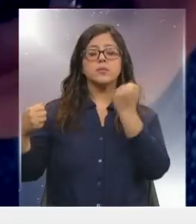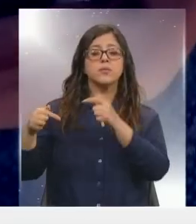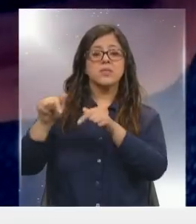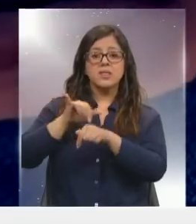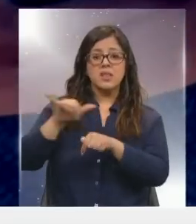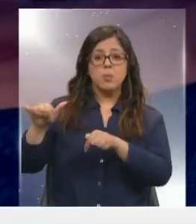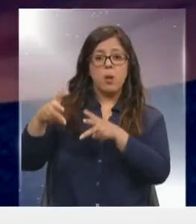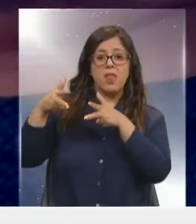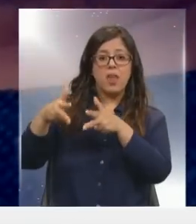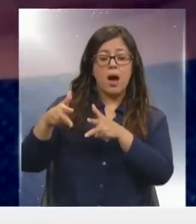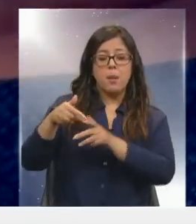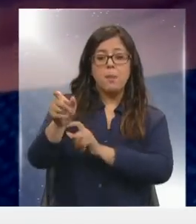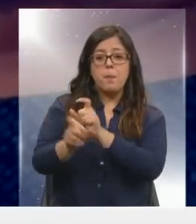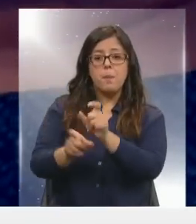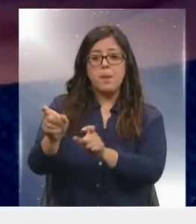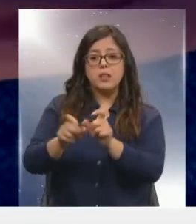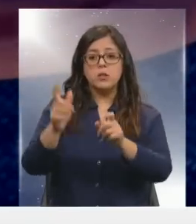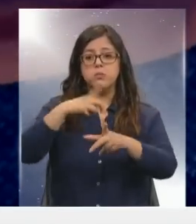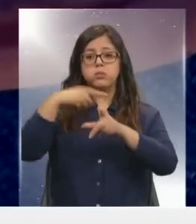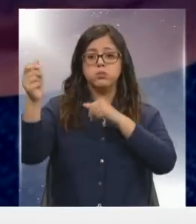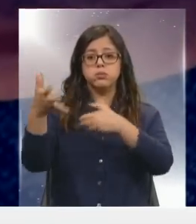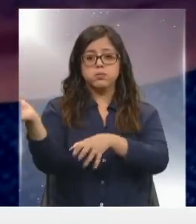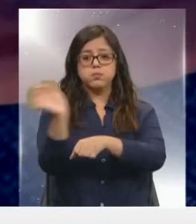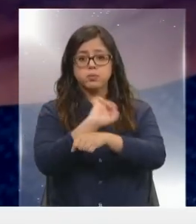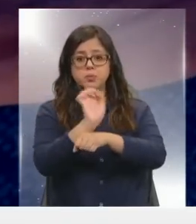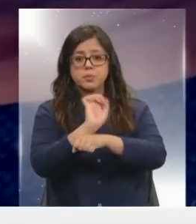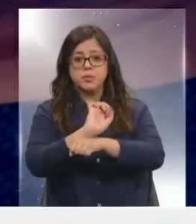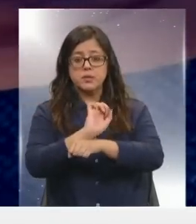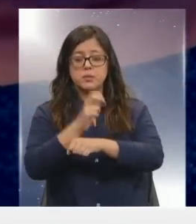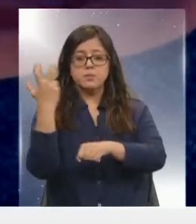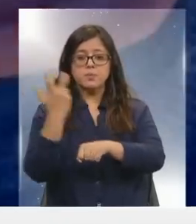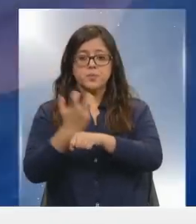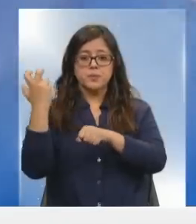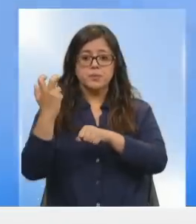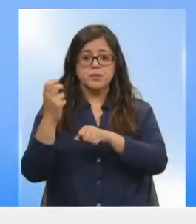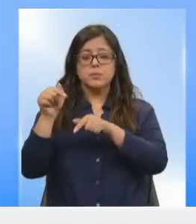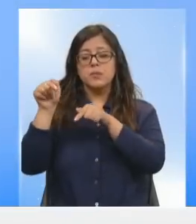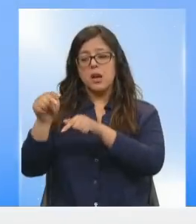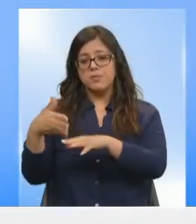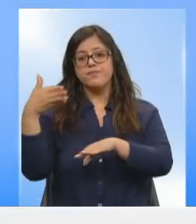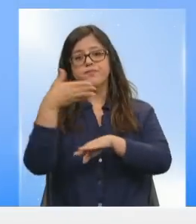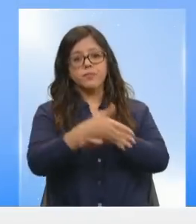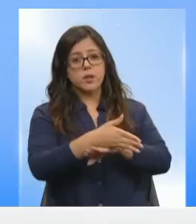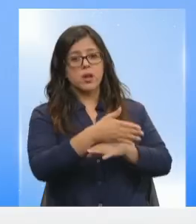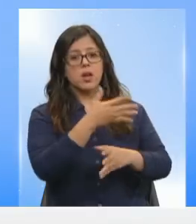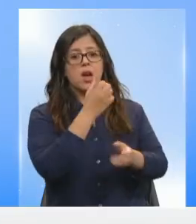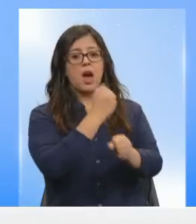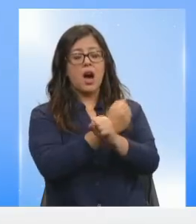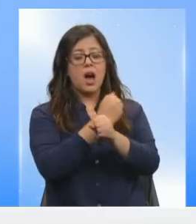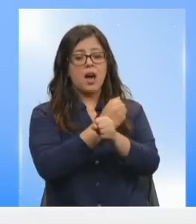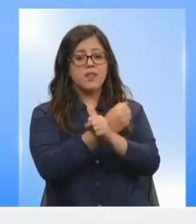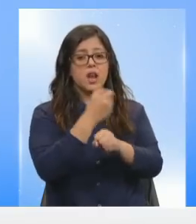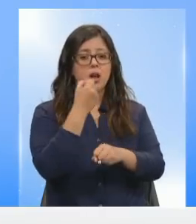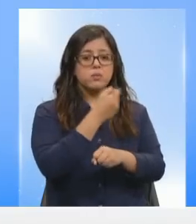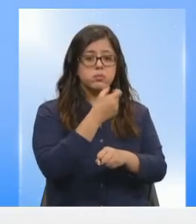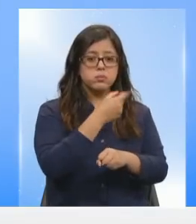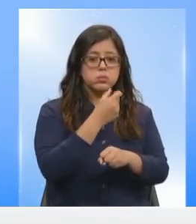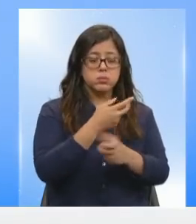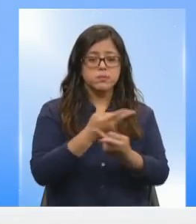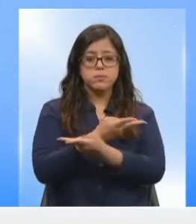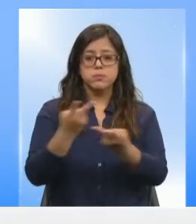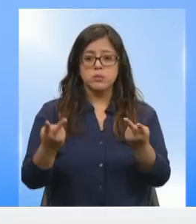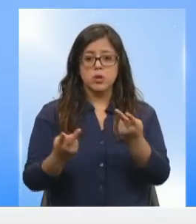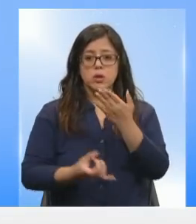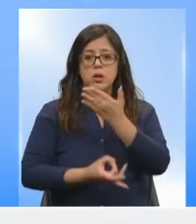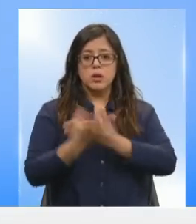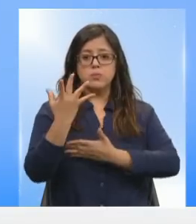atacarlo, los antisociales arrancaron con su vehículo. Dejó constancia en Carabineros y publicó el aviso en redes sociales